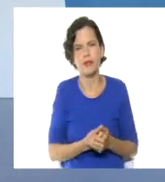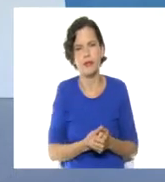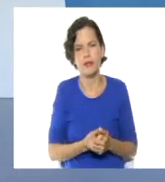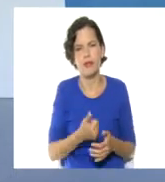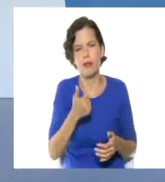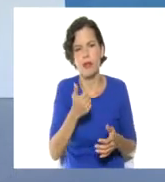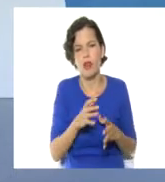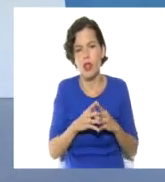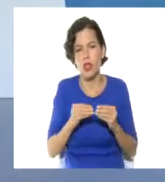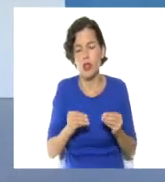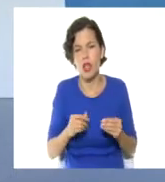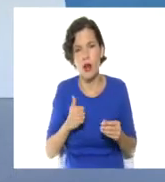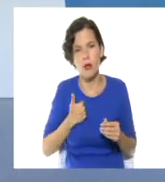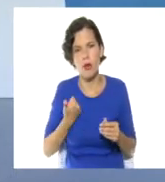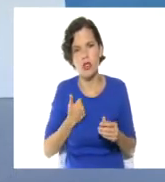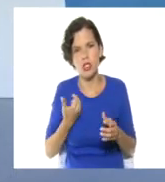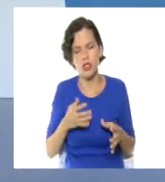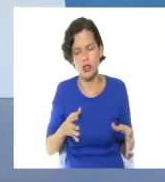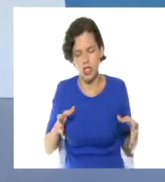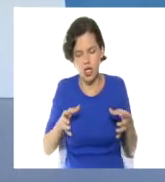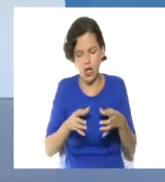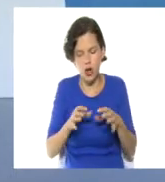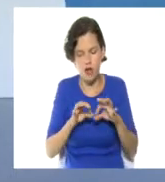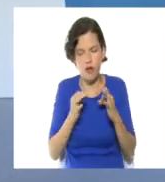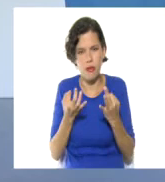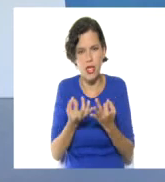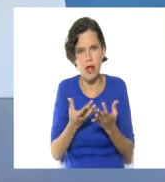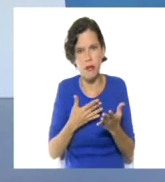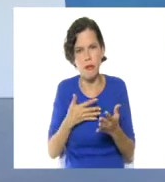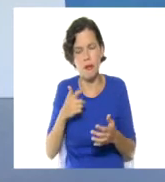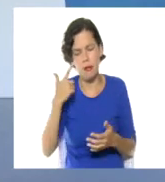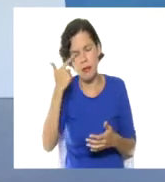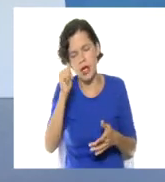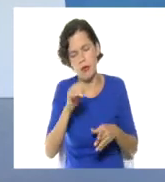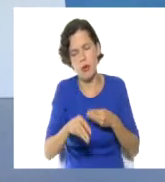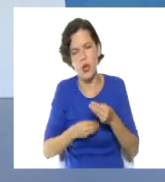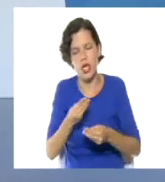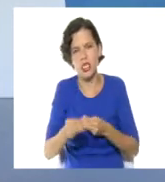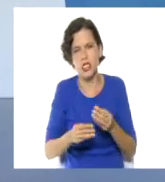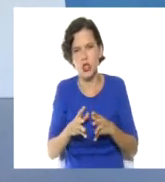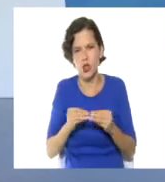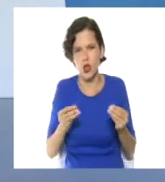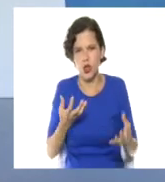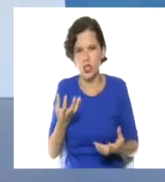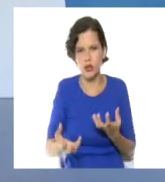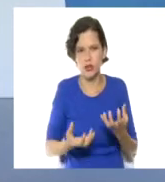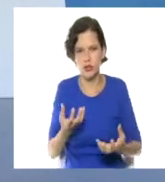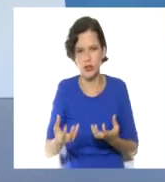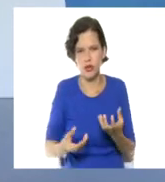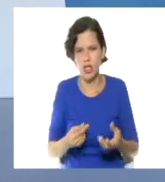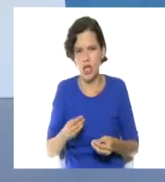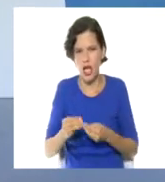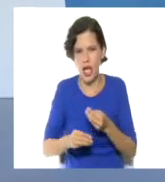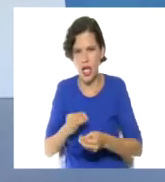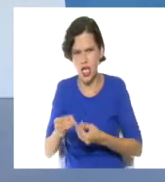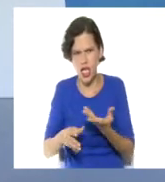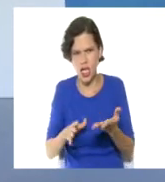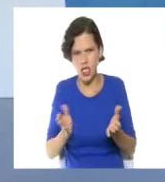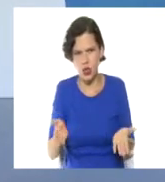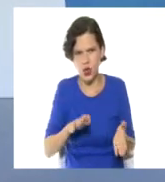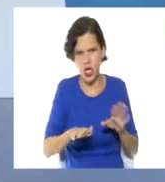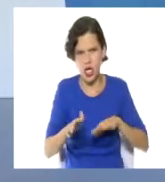precisamente aprovechando esa reunión familiar para poder preparar, por ejemplo, estos platos típicos como la hallaca. Heiler, ¿tú has preparado hallaca con tu